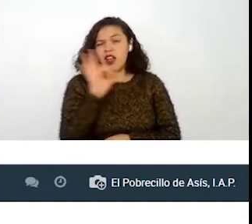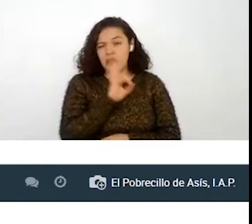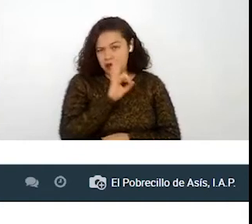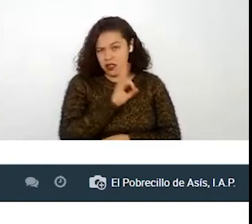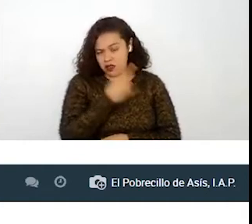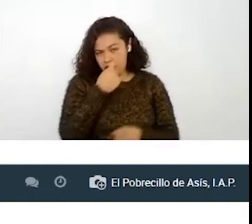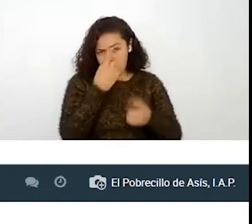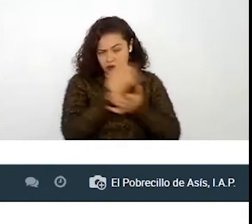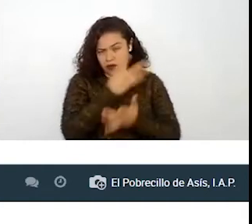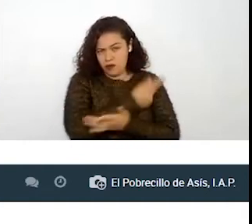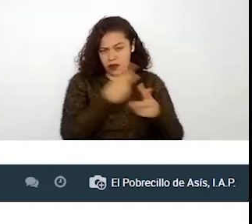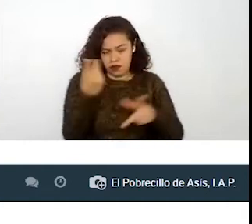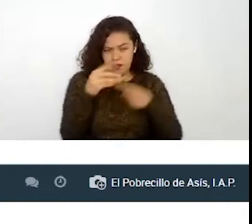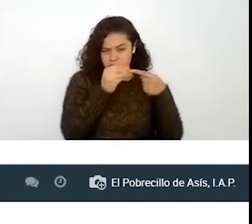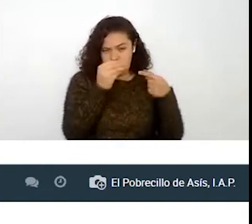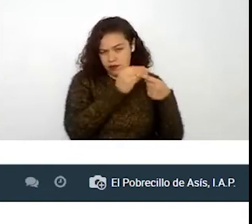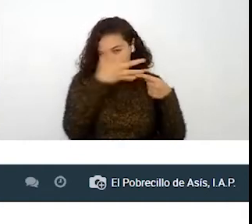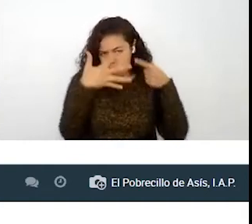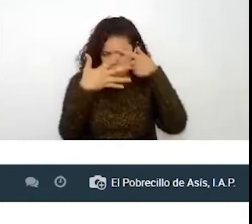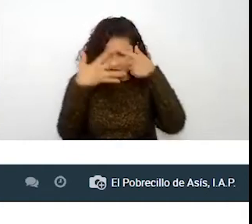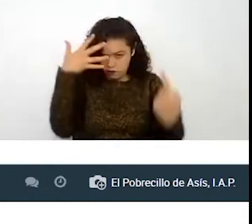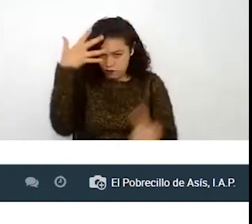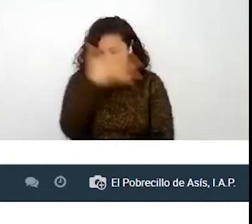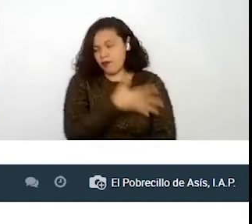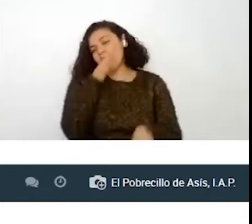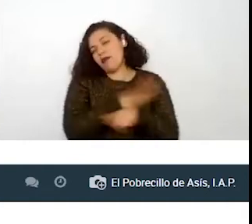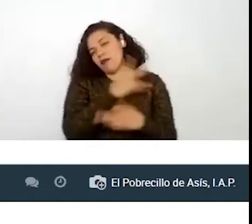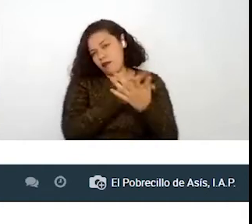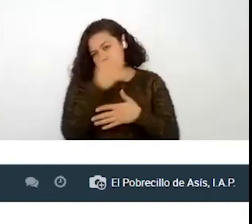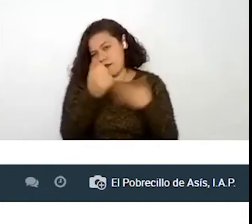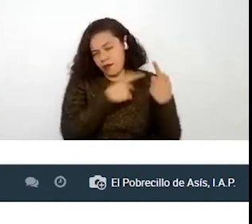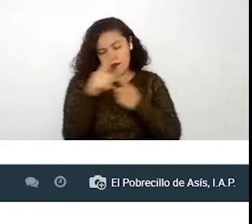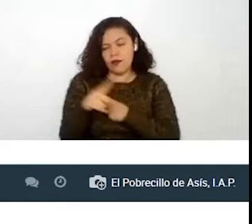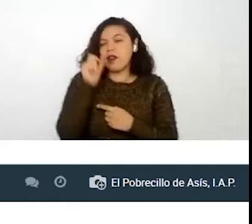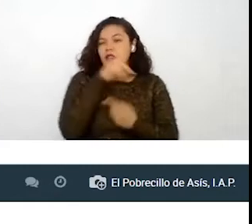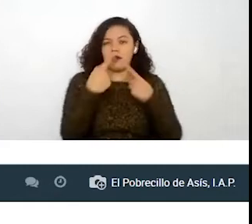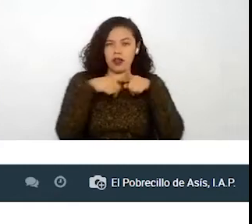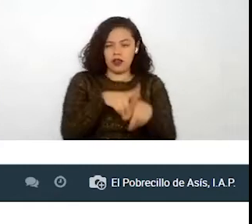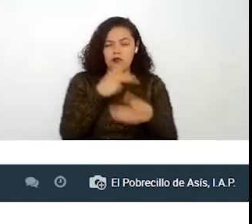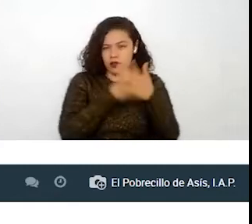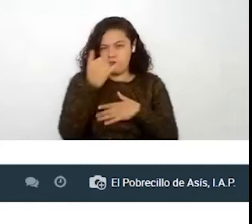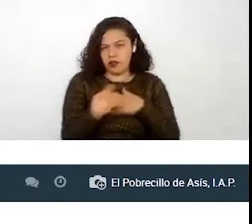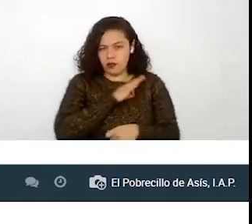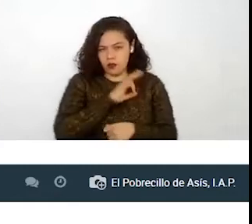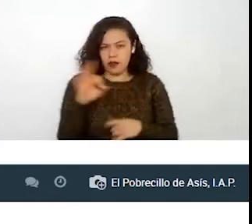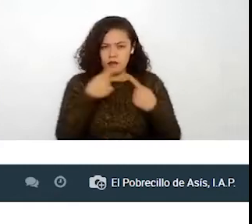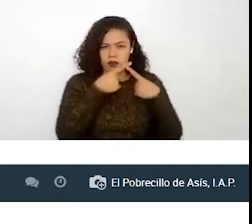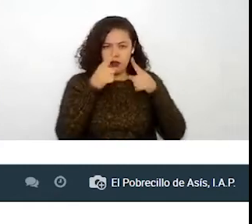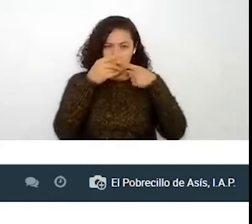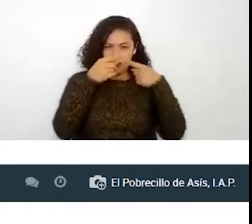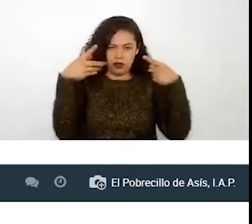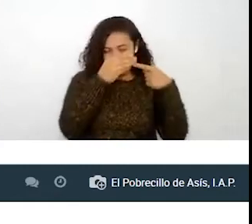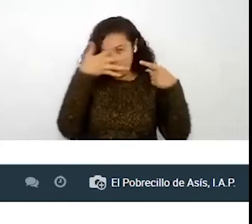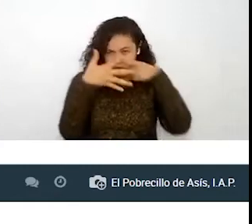en un solo programa y podemos mejor diversificar con los proyectos y a su vez con los proyectos podemos diversificar